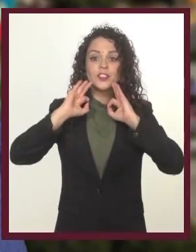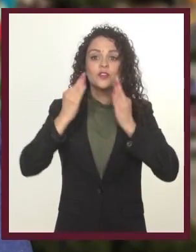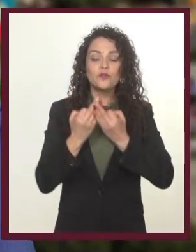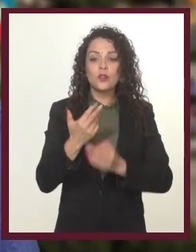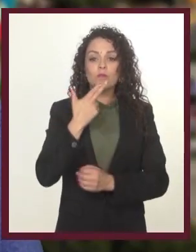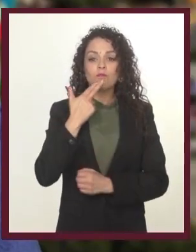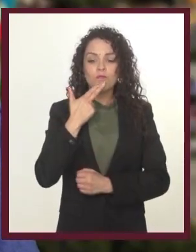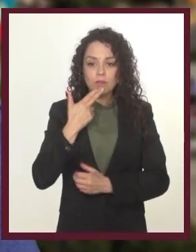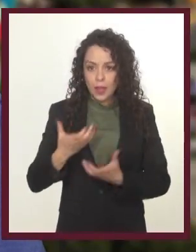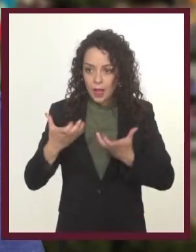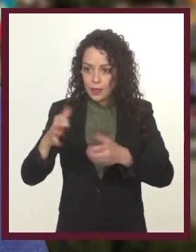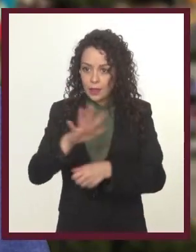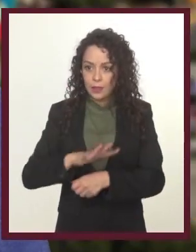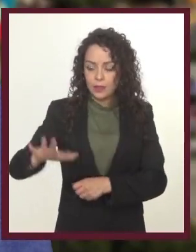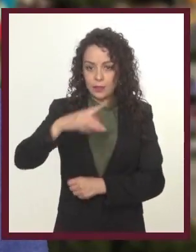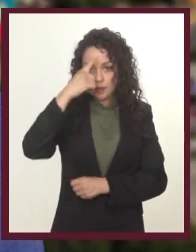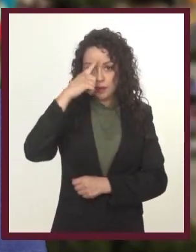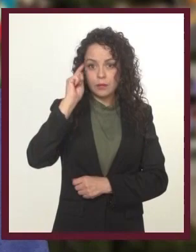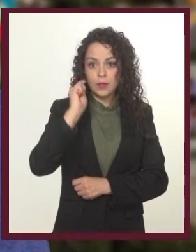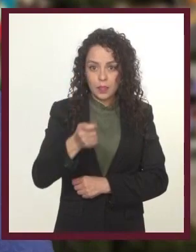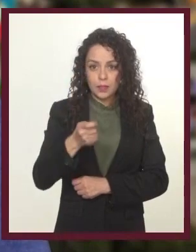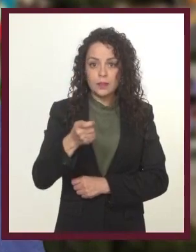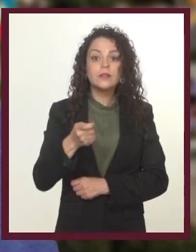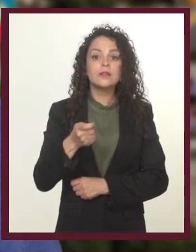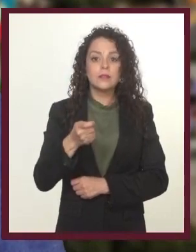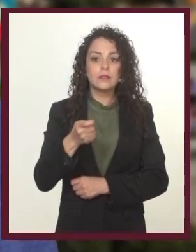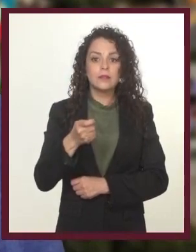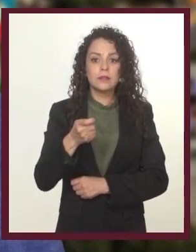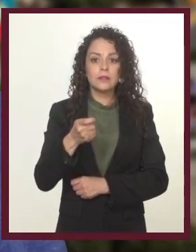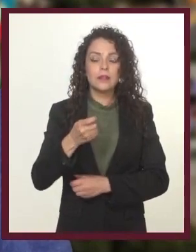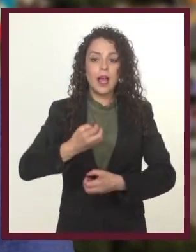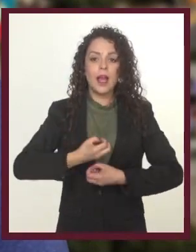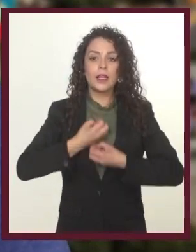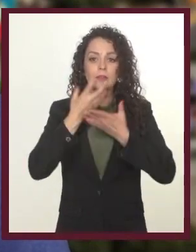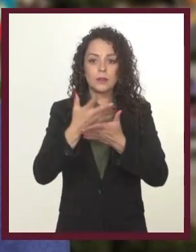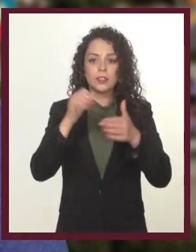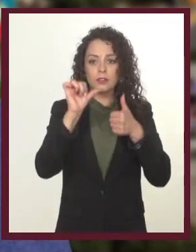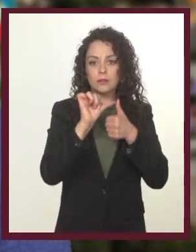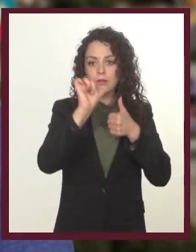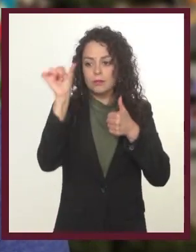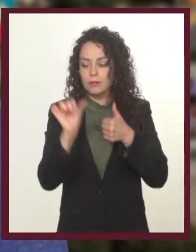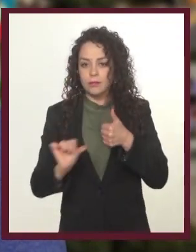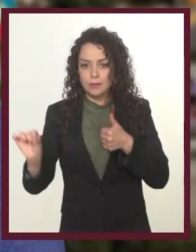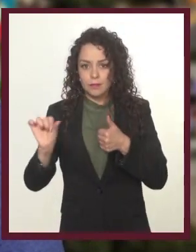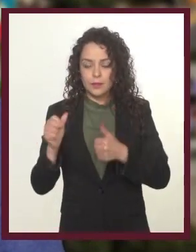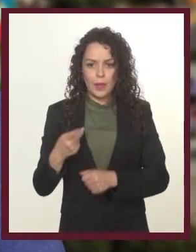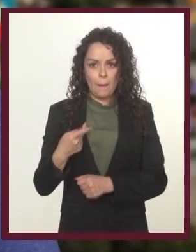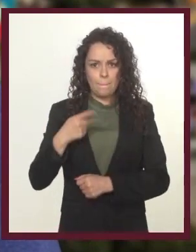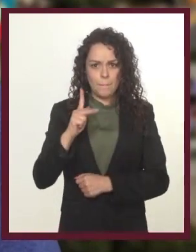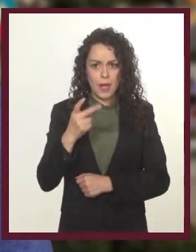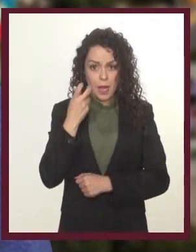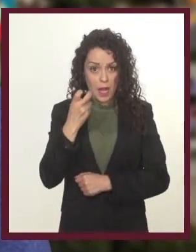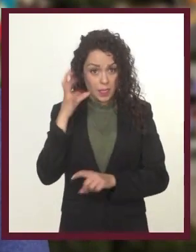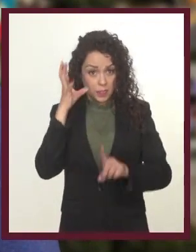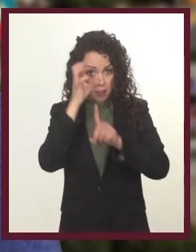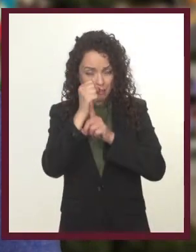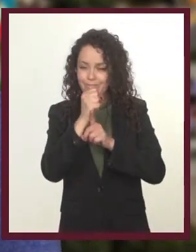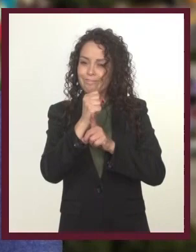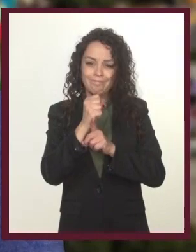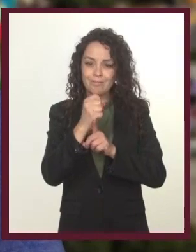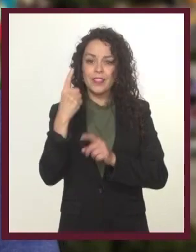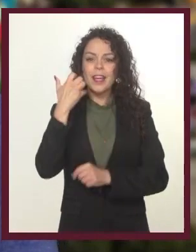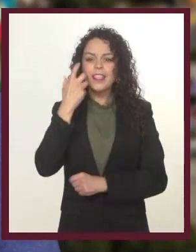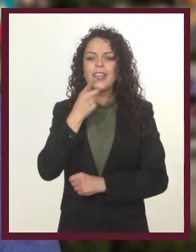una forma de utilizar el espacio público para darle salida, evidentemente, a una expresión artística. Pero el objetivo no es